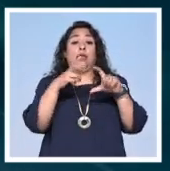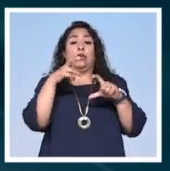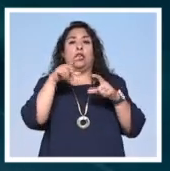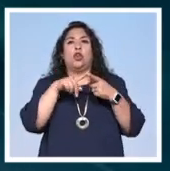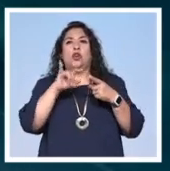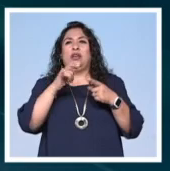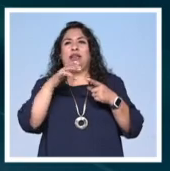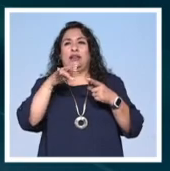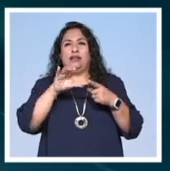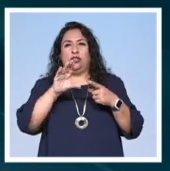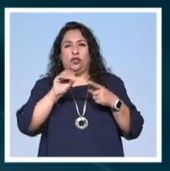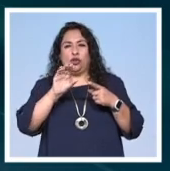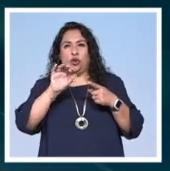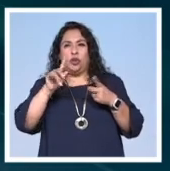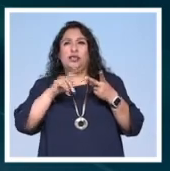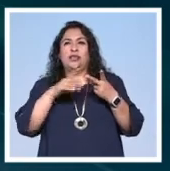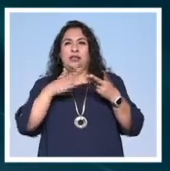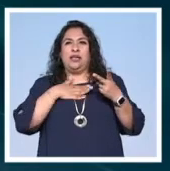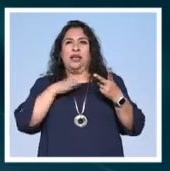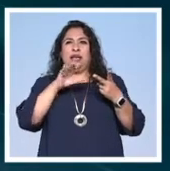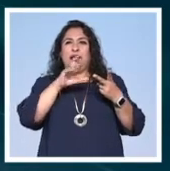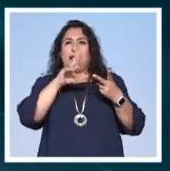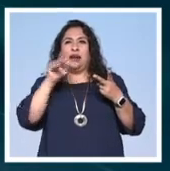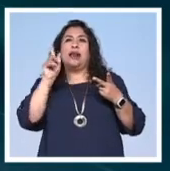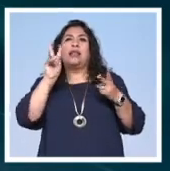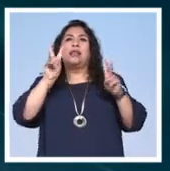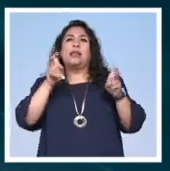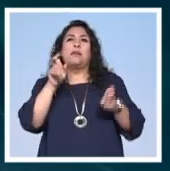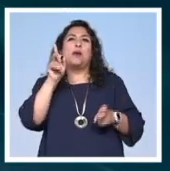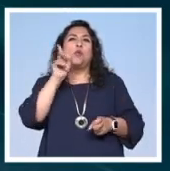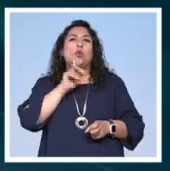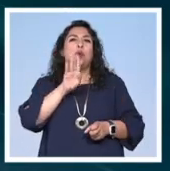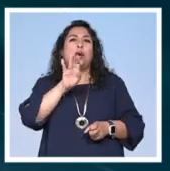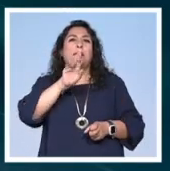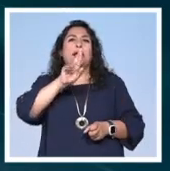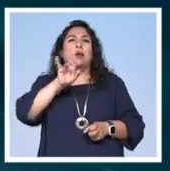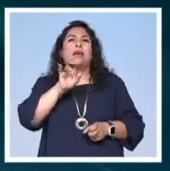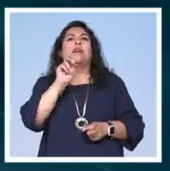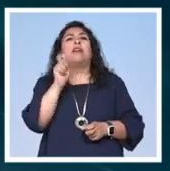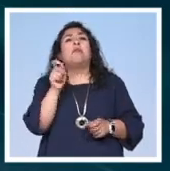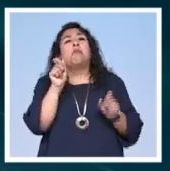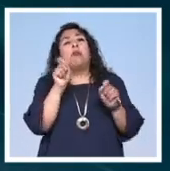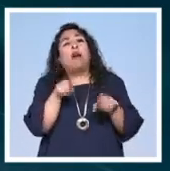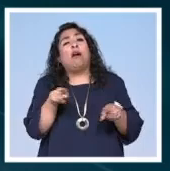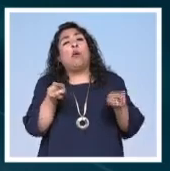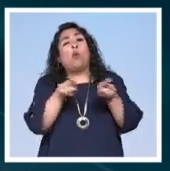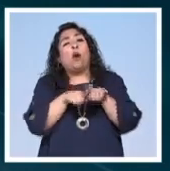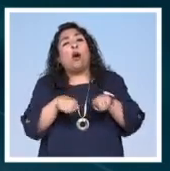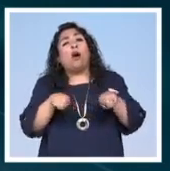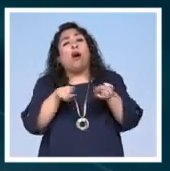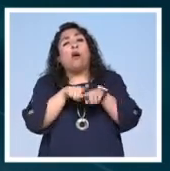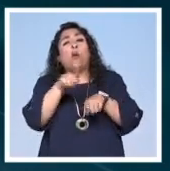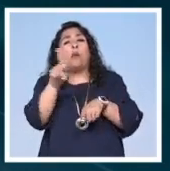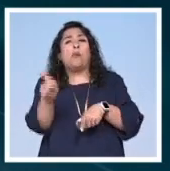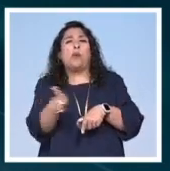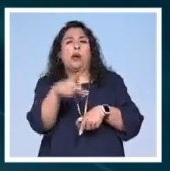Ignacio Ortiz cruz y el propio carrera la mujer de Benjamín trata sobre el tedio en un pequeño pueblo mexicano y el deseo que